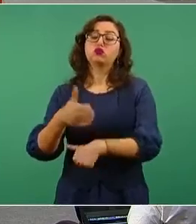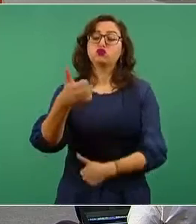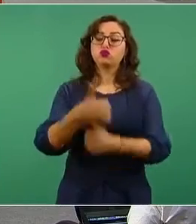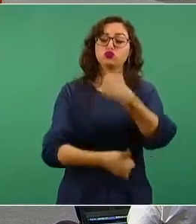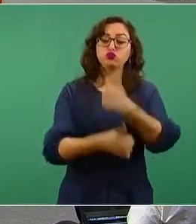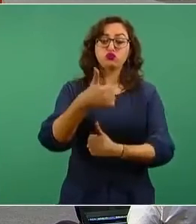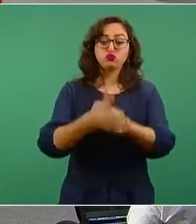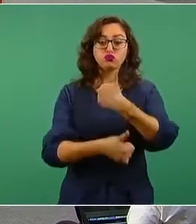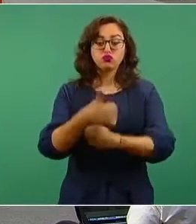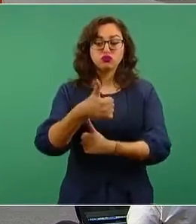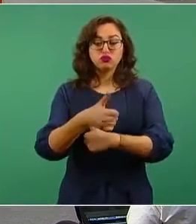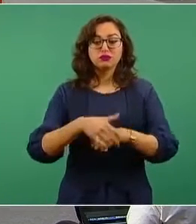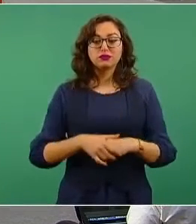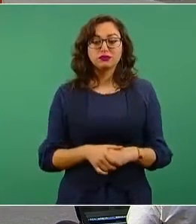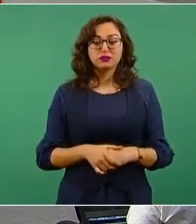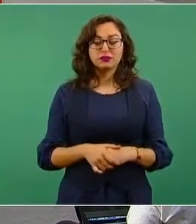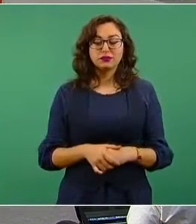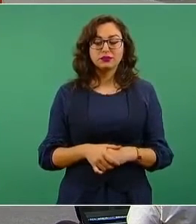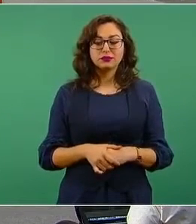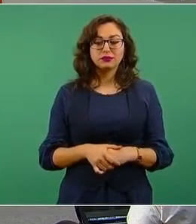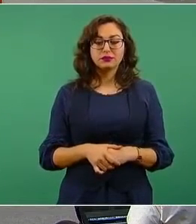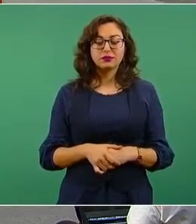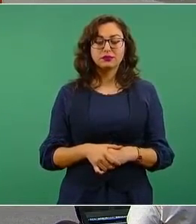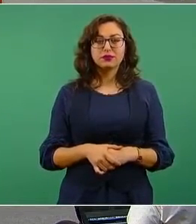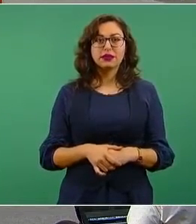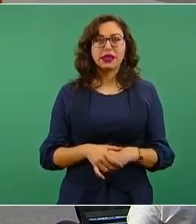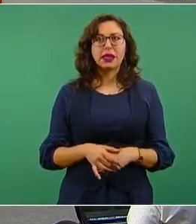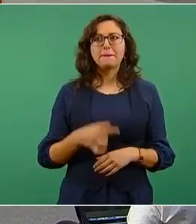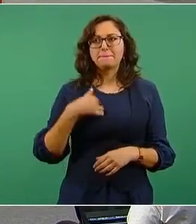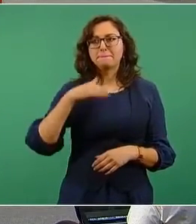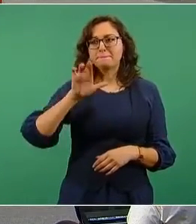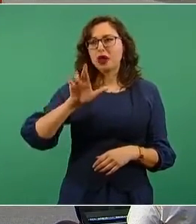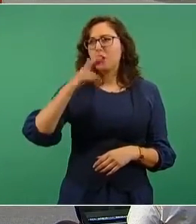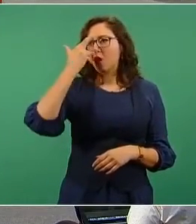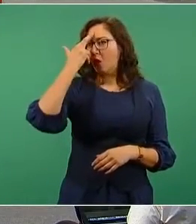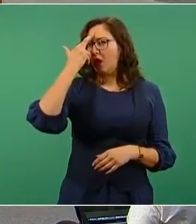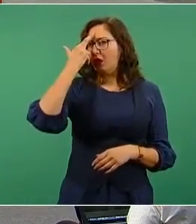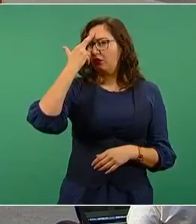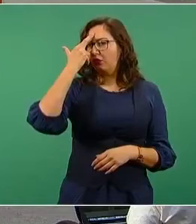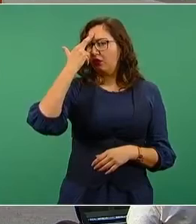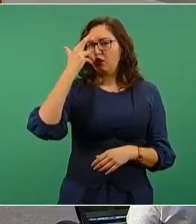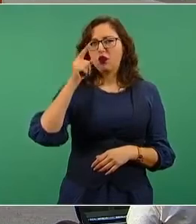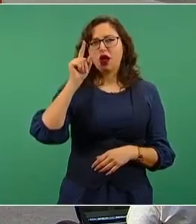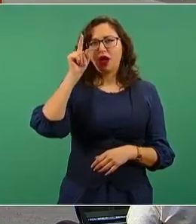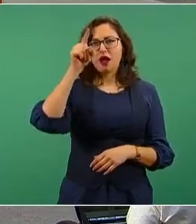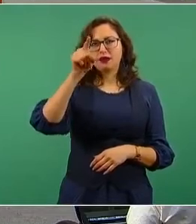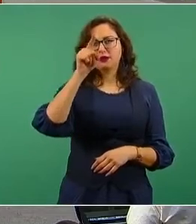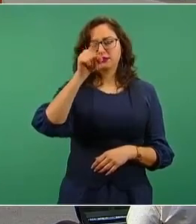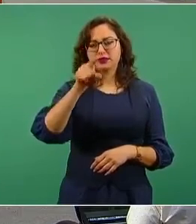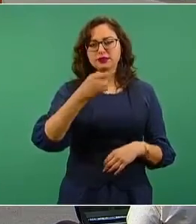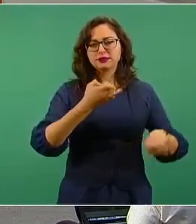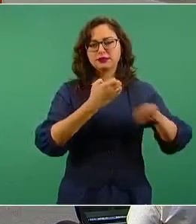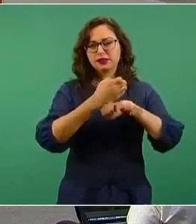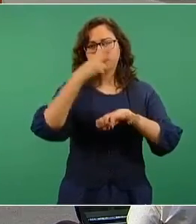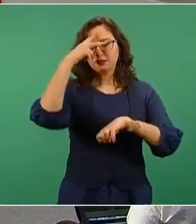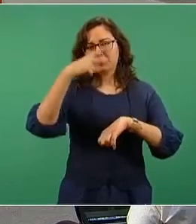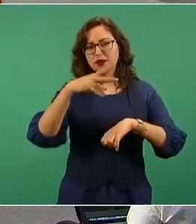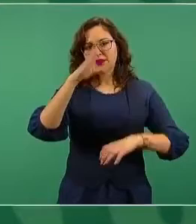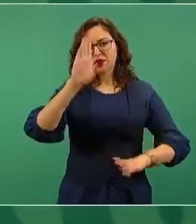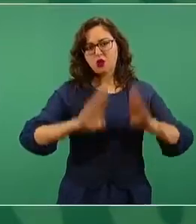una vez para el segundo piso de satélite